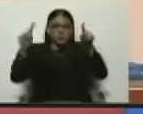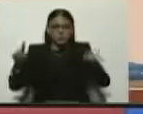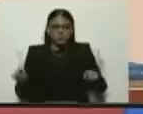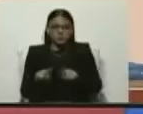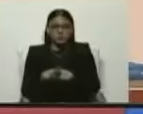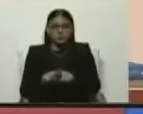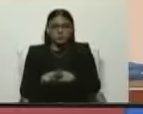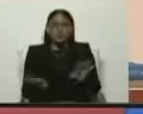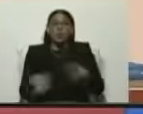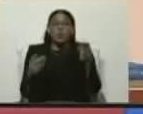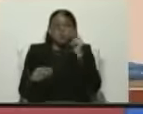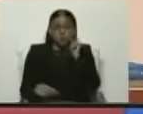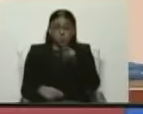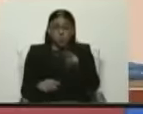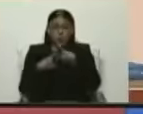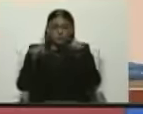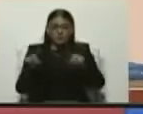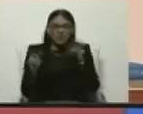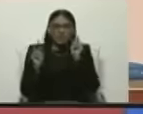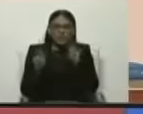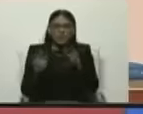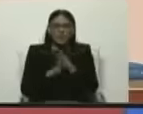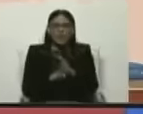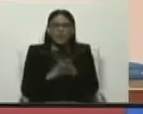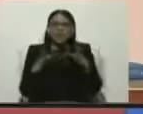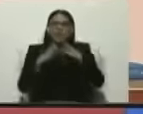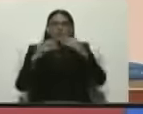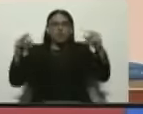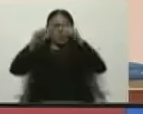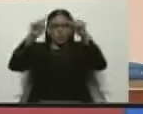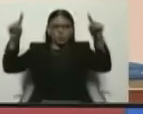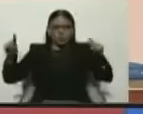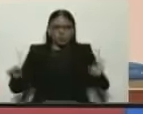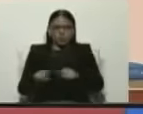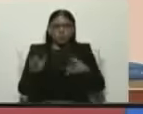Cuando usted se pone en esa pantalla, ¿qué ve usted? Todo el tarjetón electoral.